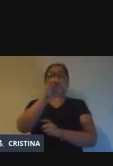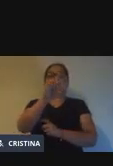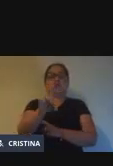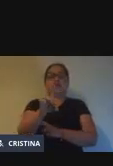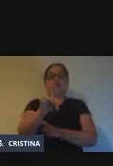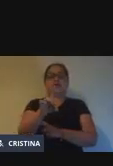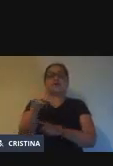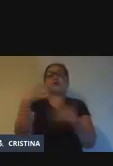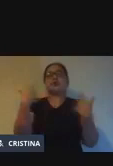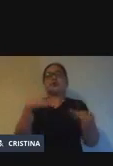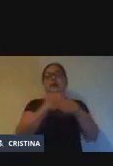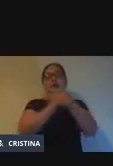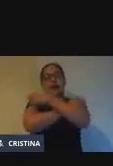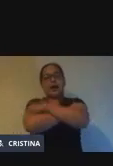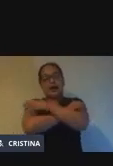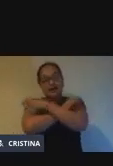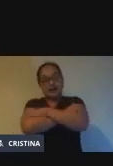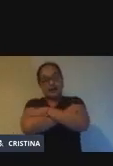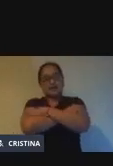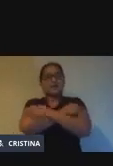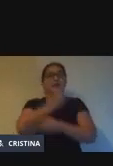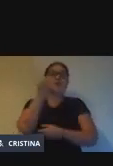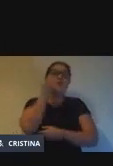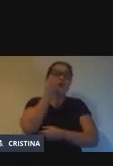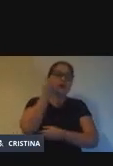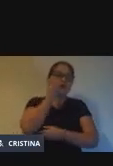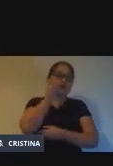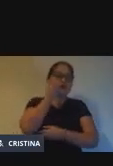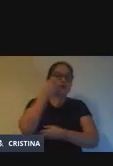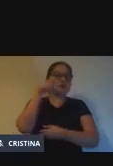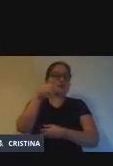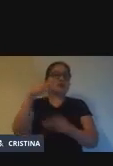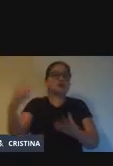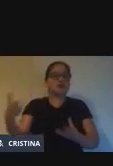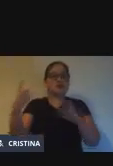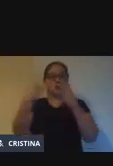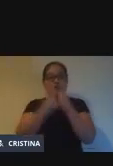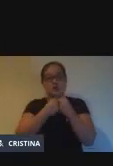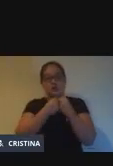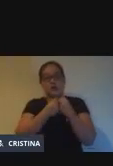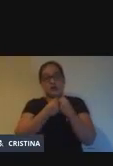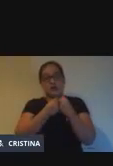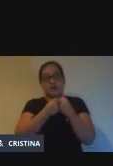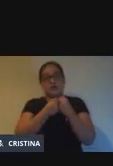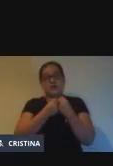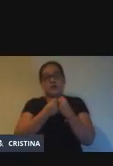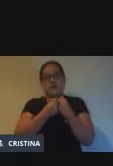mis abrazos, mis besos. Por estar en la chamba de aquí no pude estar en